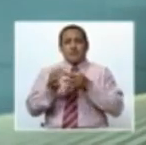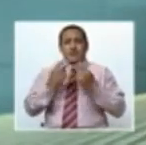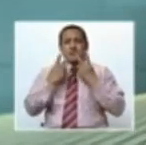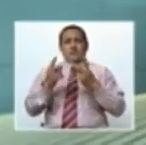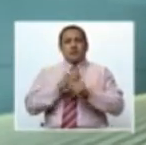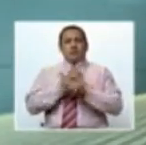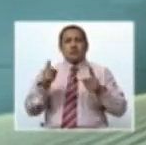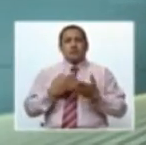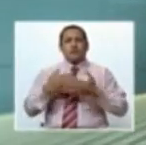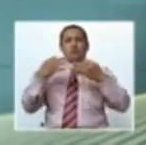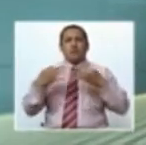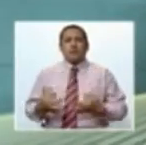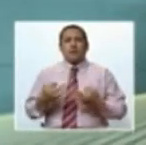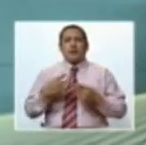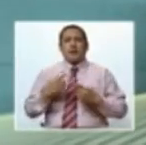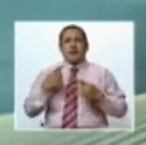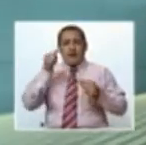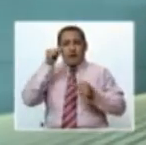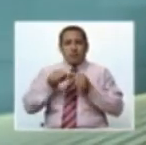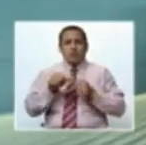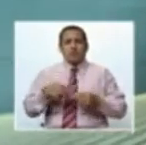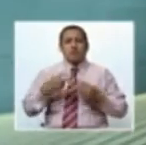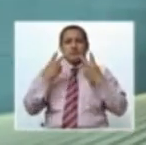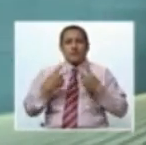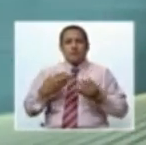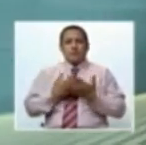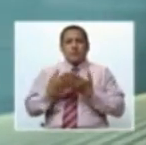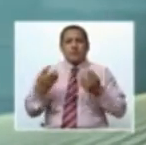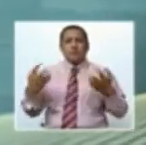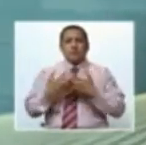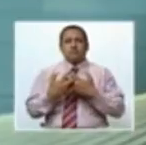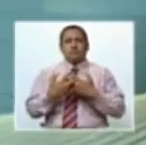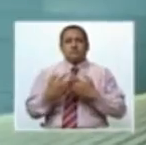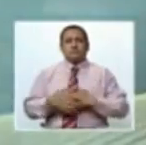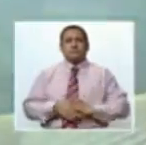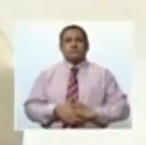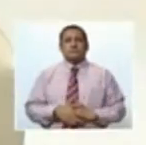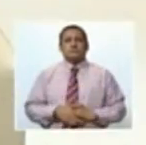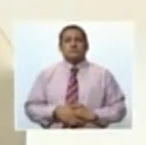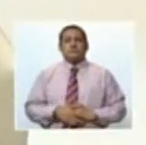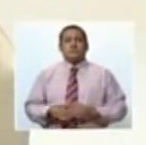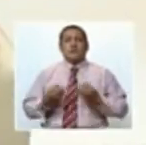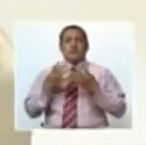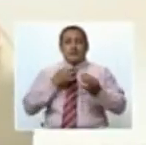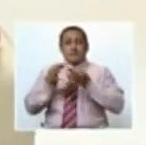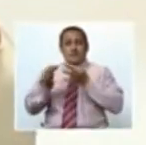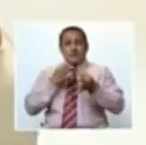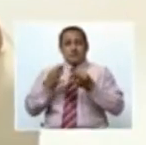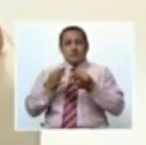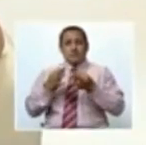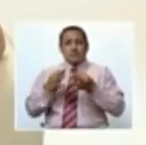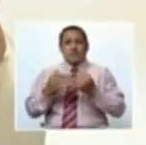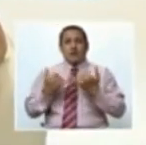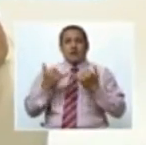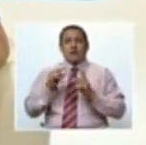en este caso no se cumplió el principio de congruencia. Bueno, y esas eran